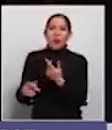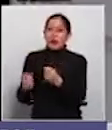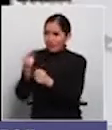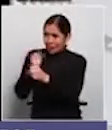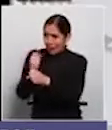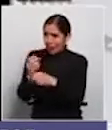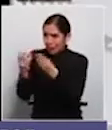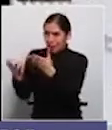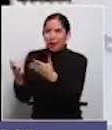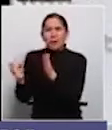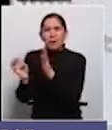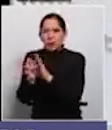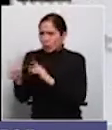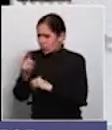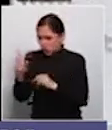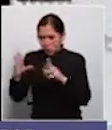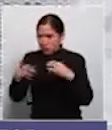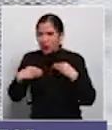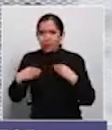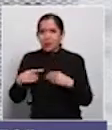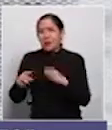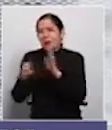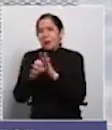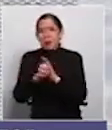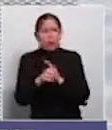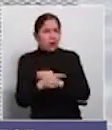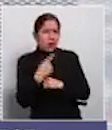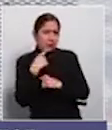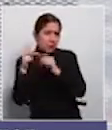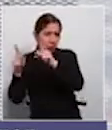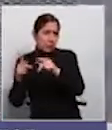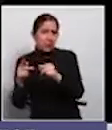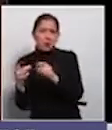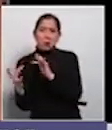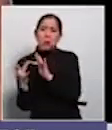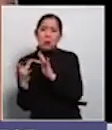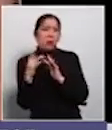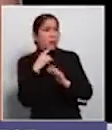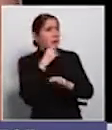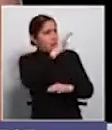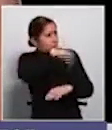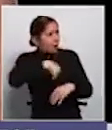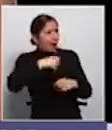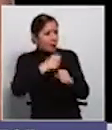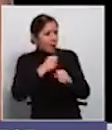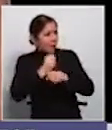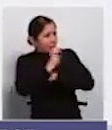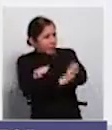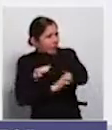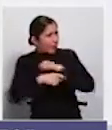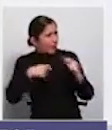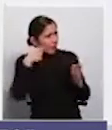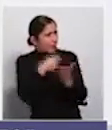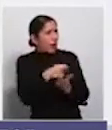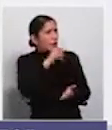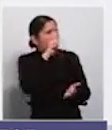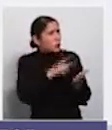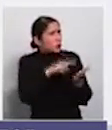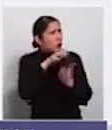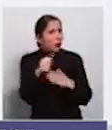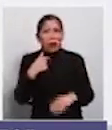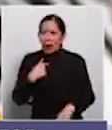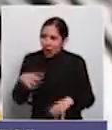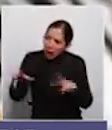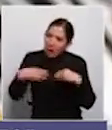vienes a un país extranjero vas a ganar 1.000, 2.000 dólares. Entonces, de todas esas situaciones hay que dialogar